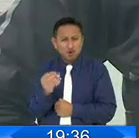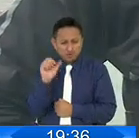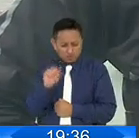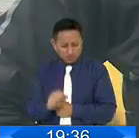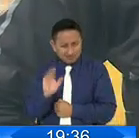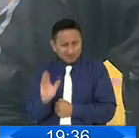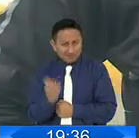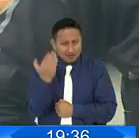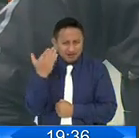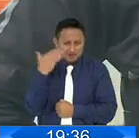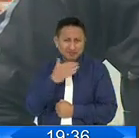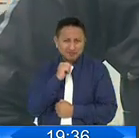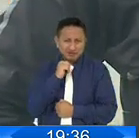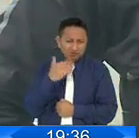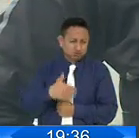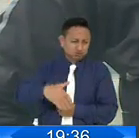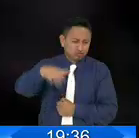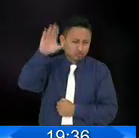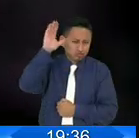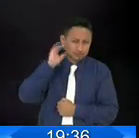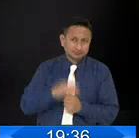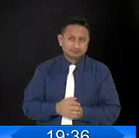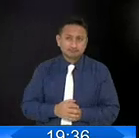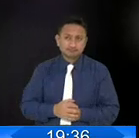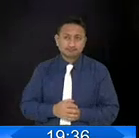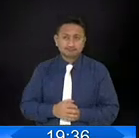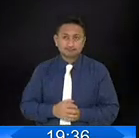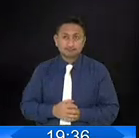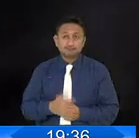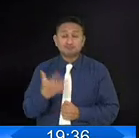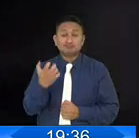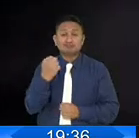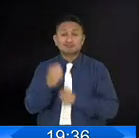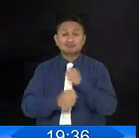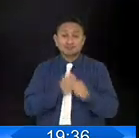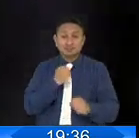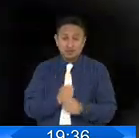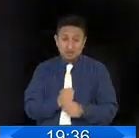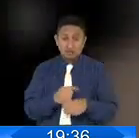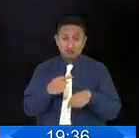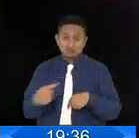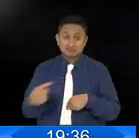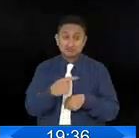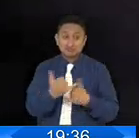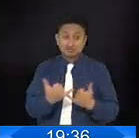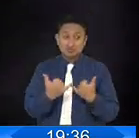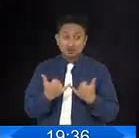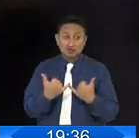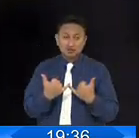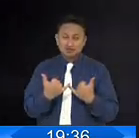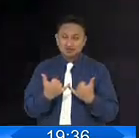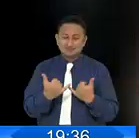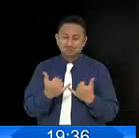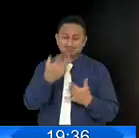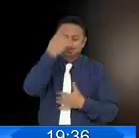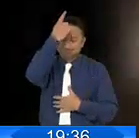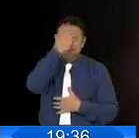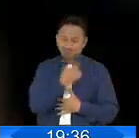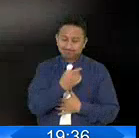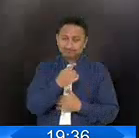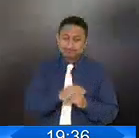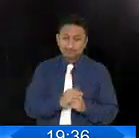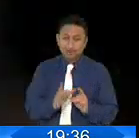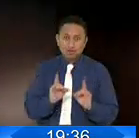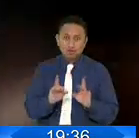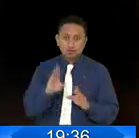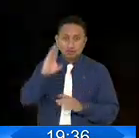todavía tenía muchos años por vivir. Escasos 15 años donde al parecer ella tomó la fatal decisión y que por suerte